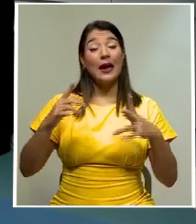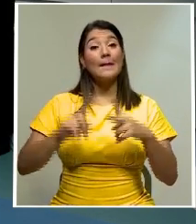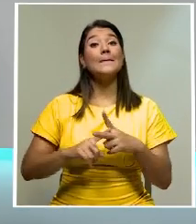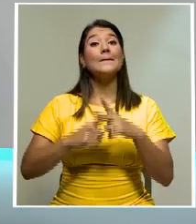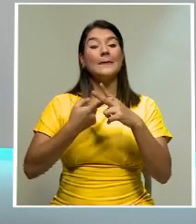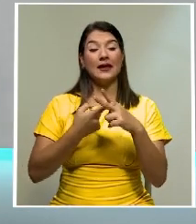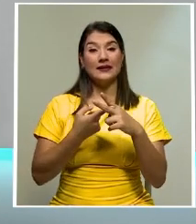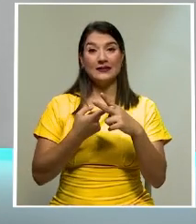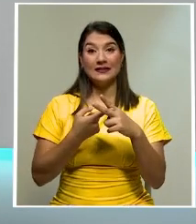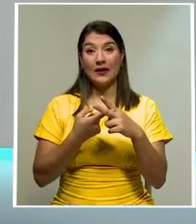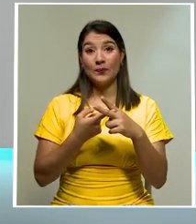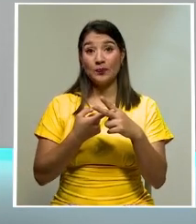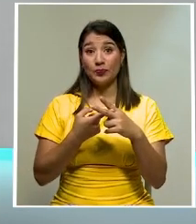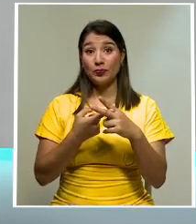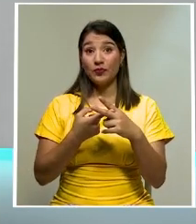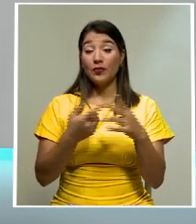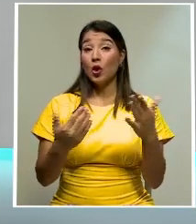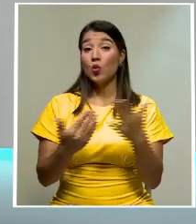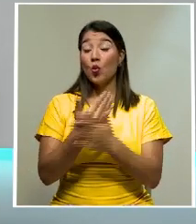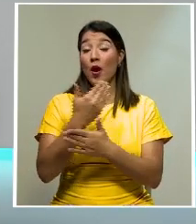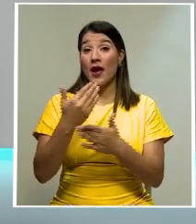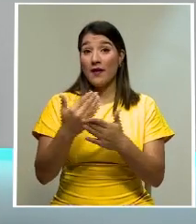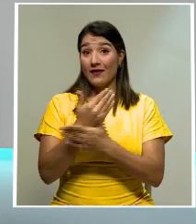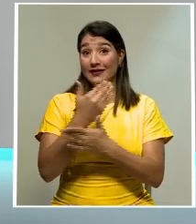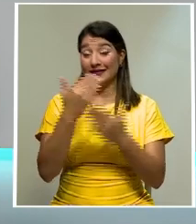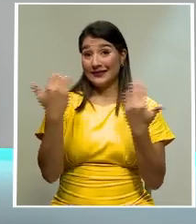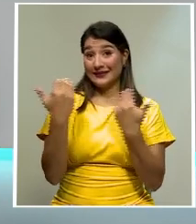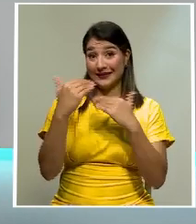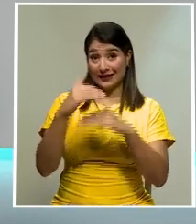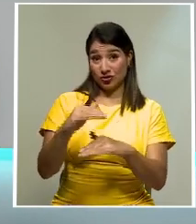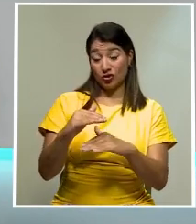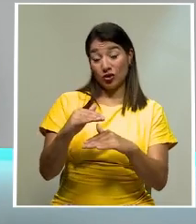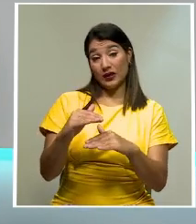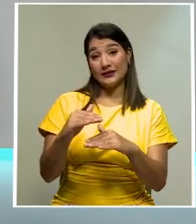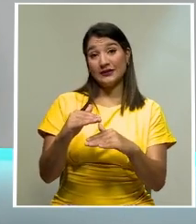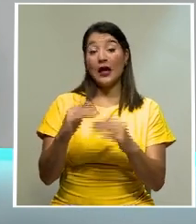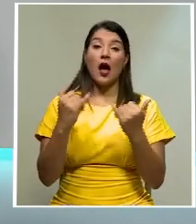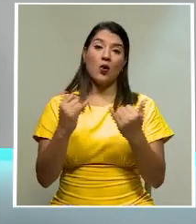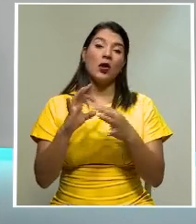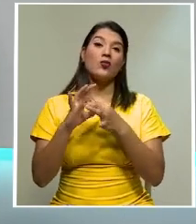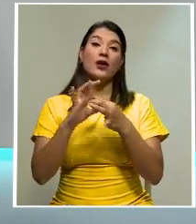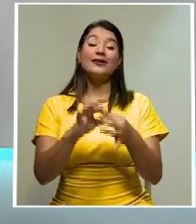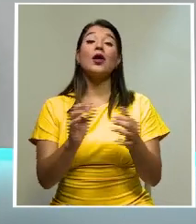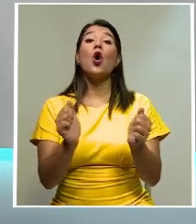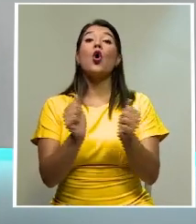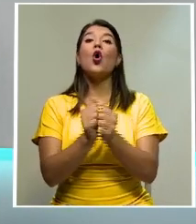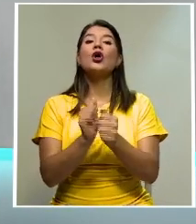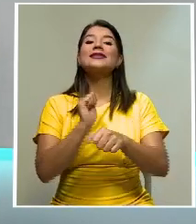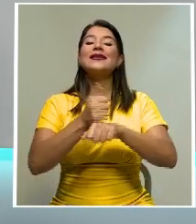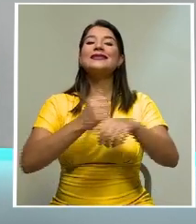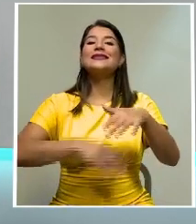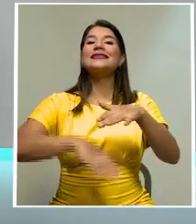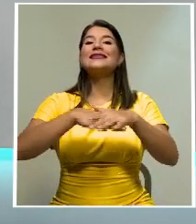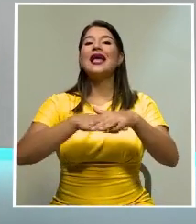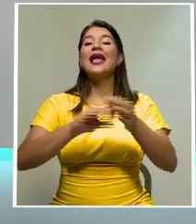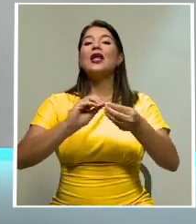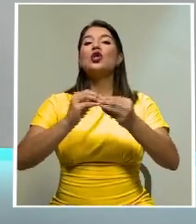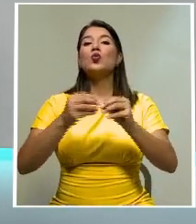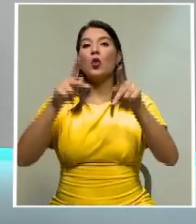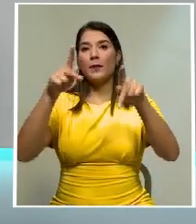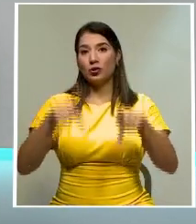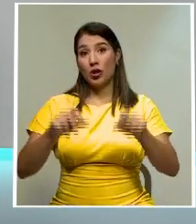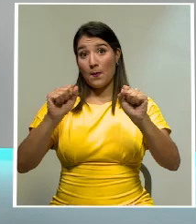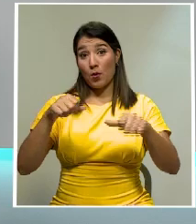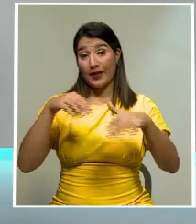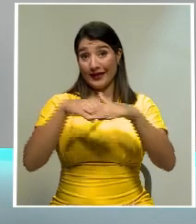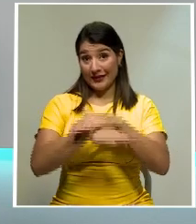funcionar estas nuevas medidas. En este caso es la reducción de aforo, por ejemplo, mencionaba del 50%, en el